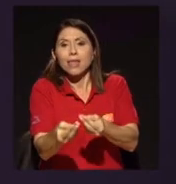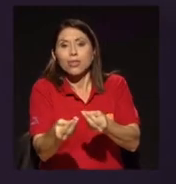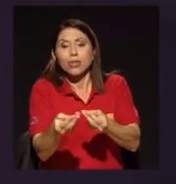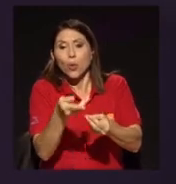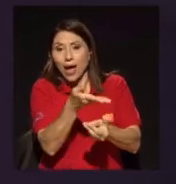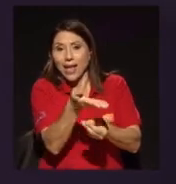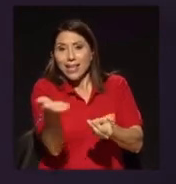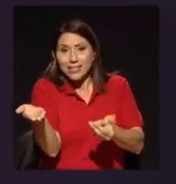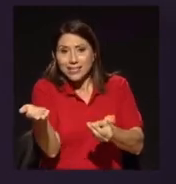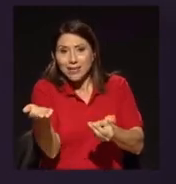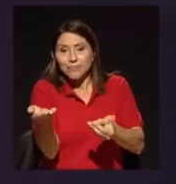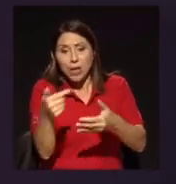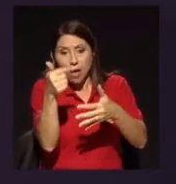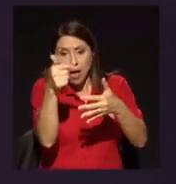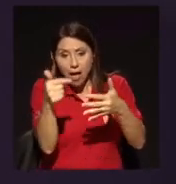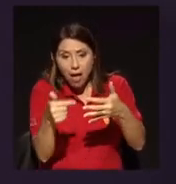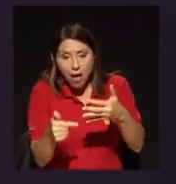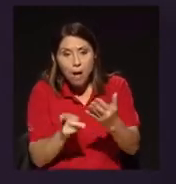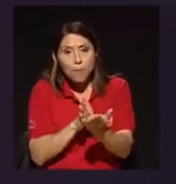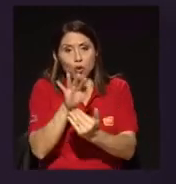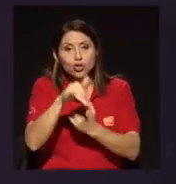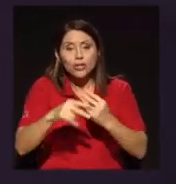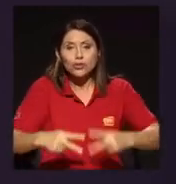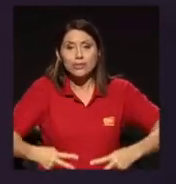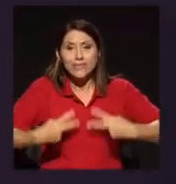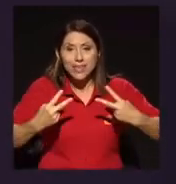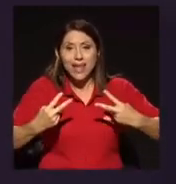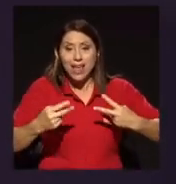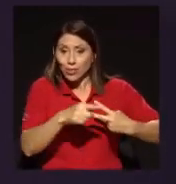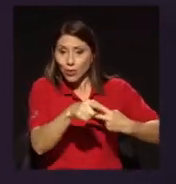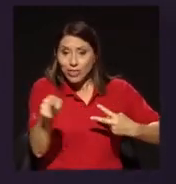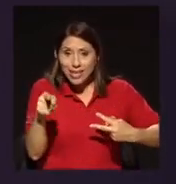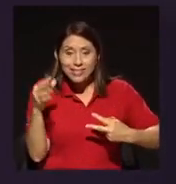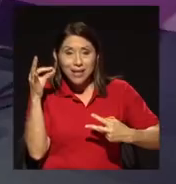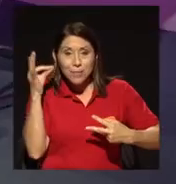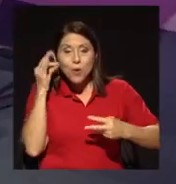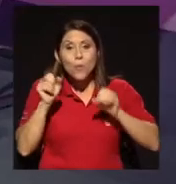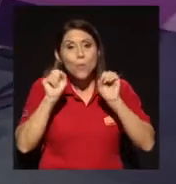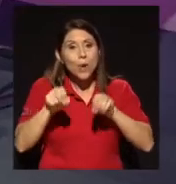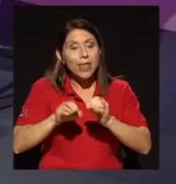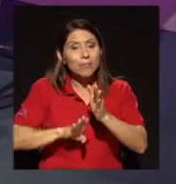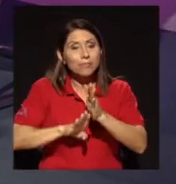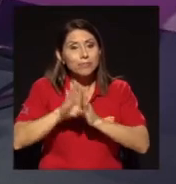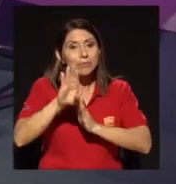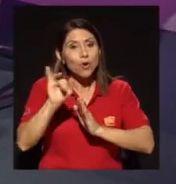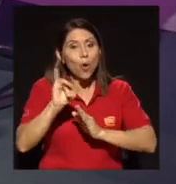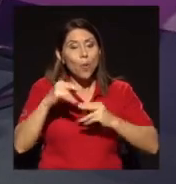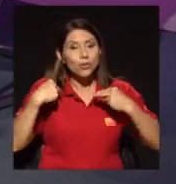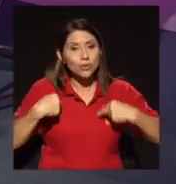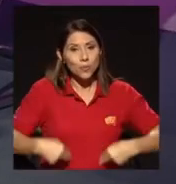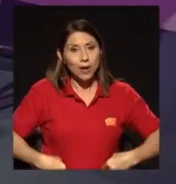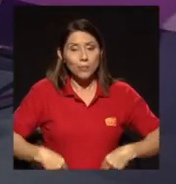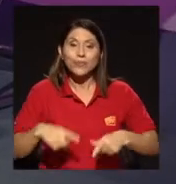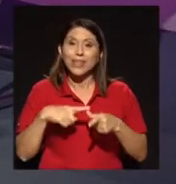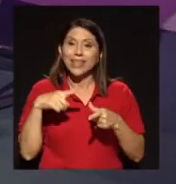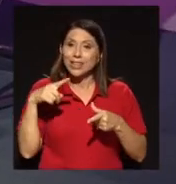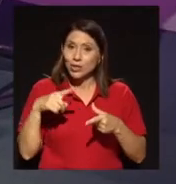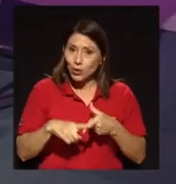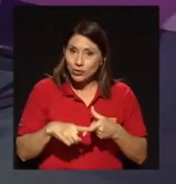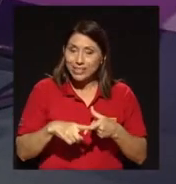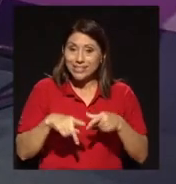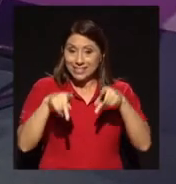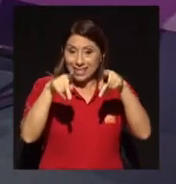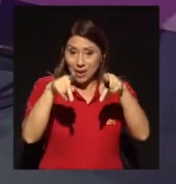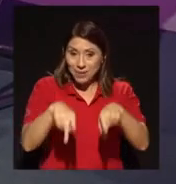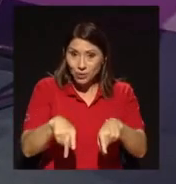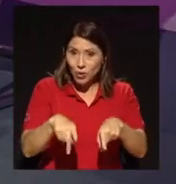alguna otra gama de proyectos de vida en donde ella pueda crecer como ser humano. Entonces, definitivamente, el estar fuera de la